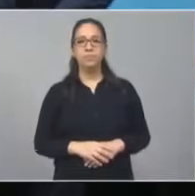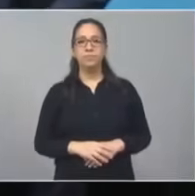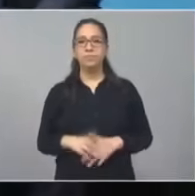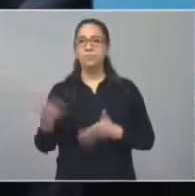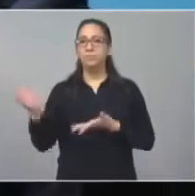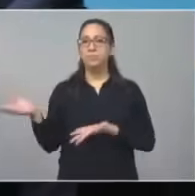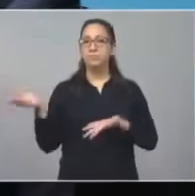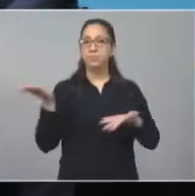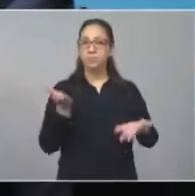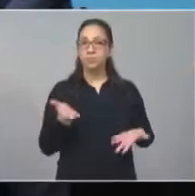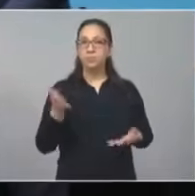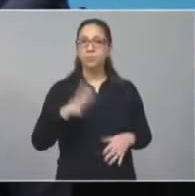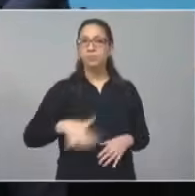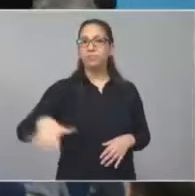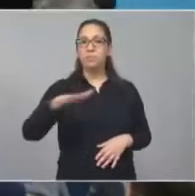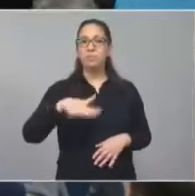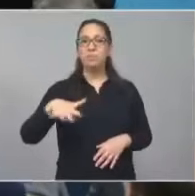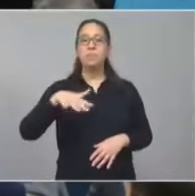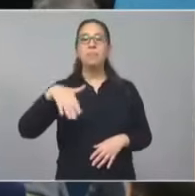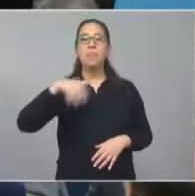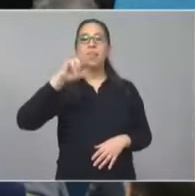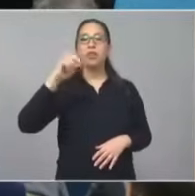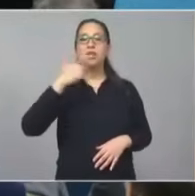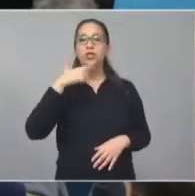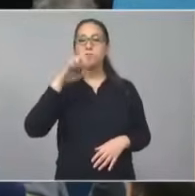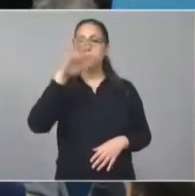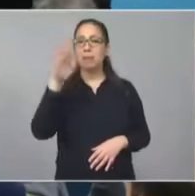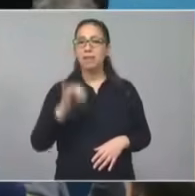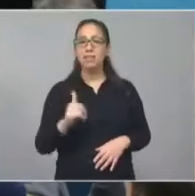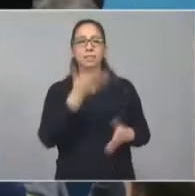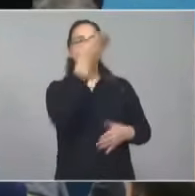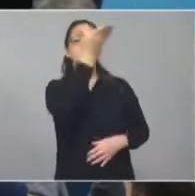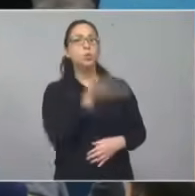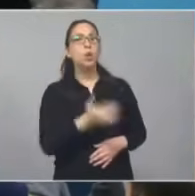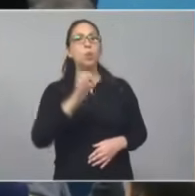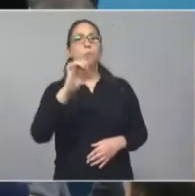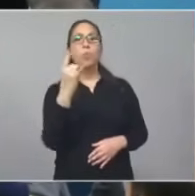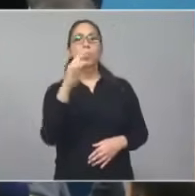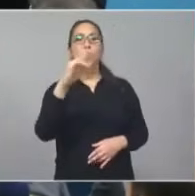A continuación invitamos a Marcos Paz, Ricardo Pedro Curuchet.